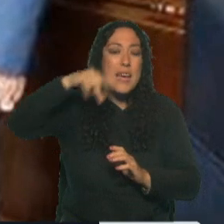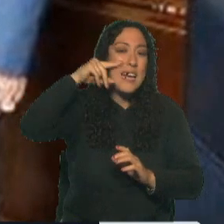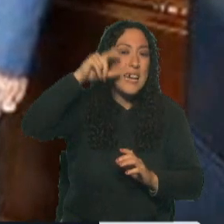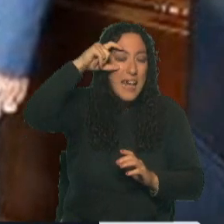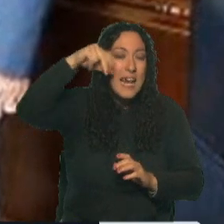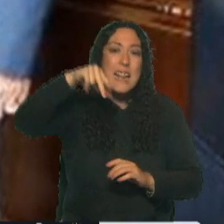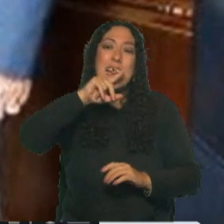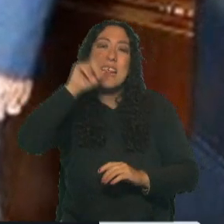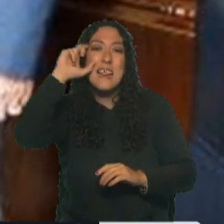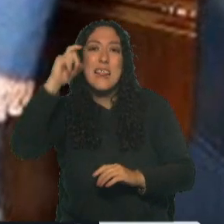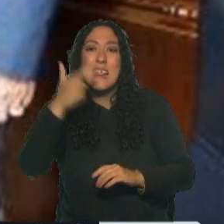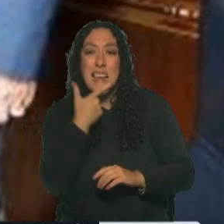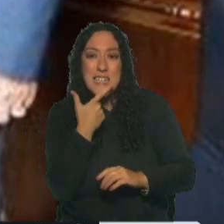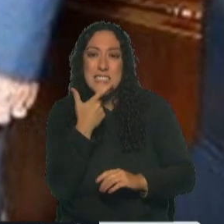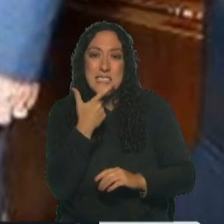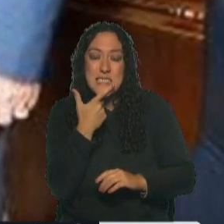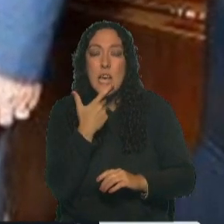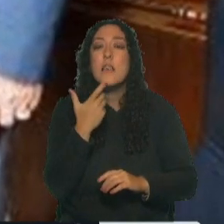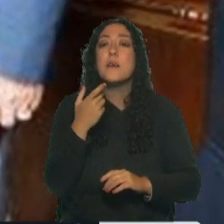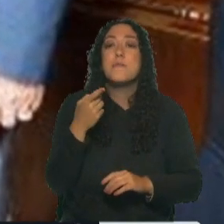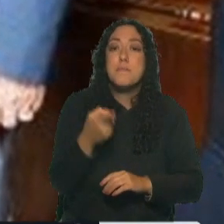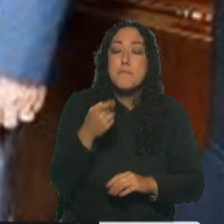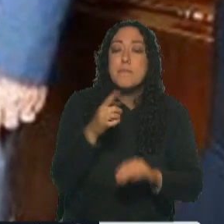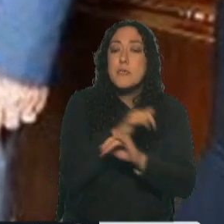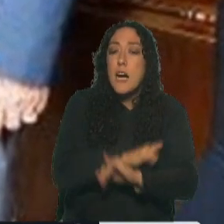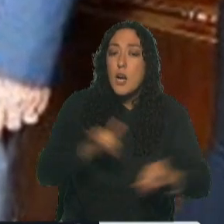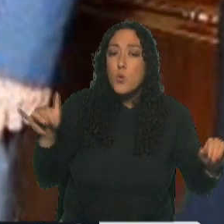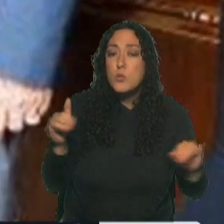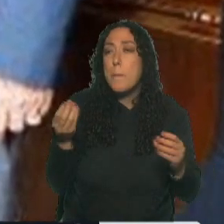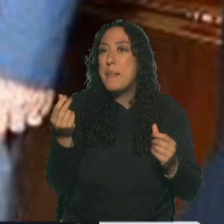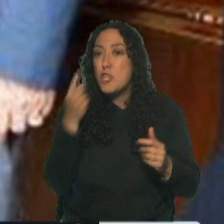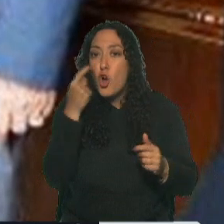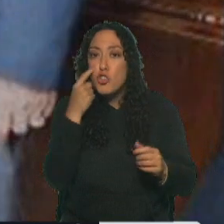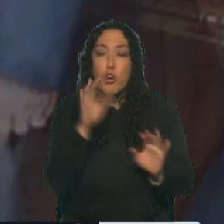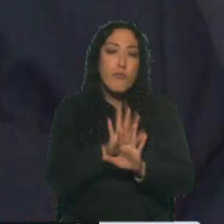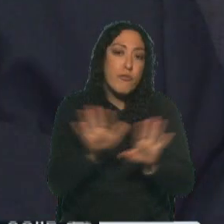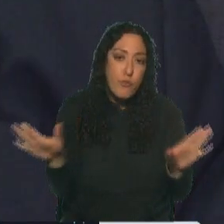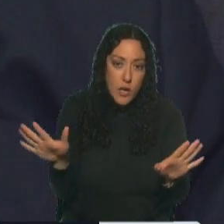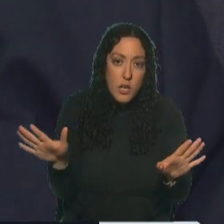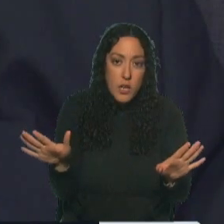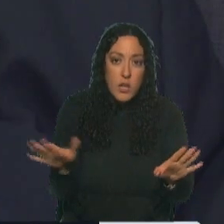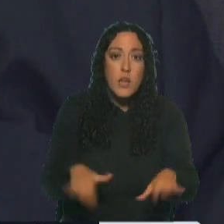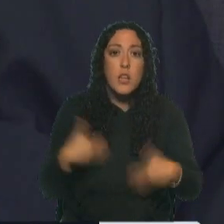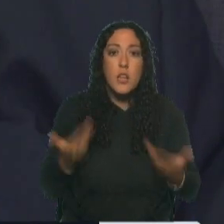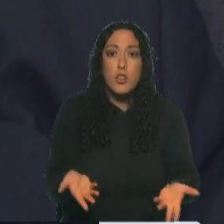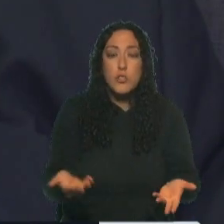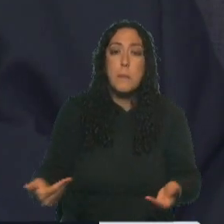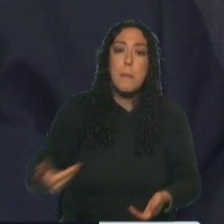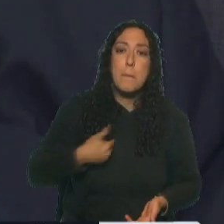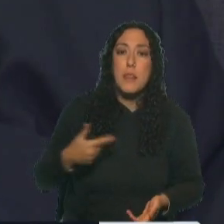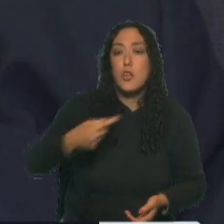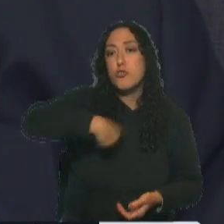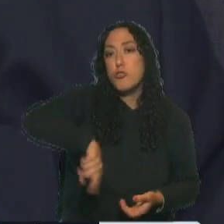Donde justamente ellos nos anunciaron que se terminaban los controles de precios, ¿no es cierto? Y nos pidió